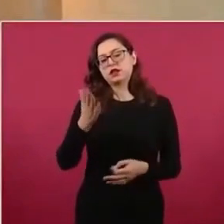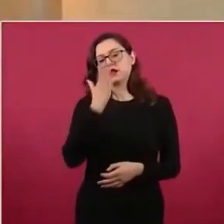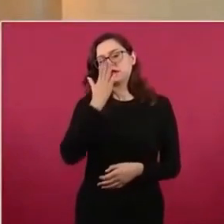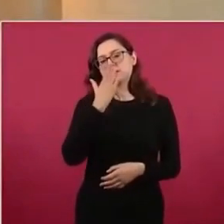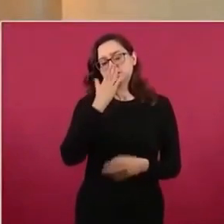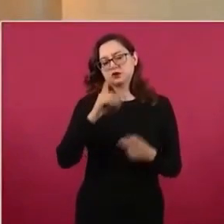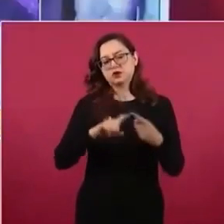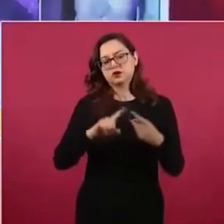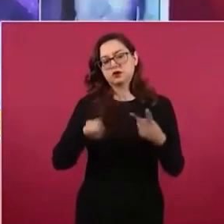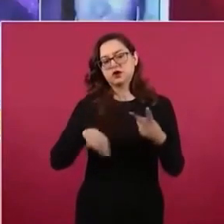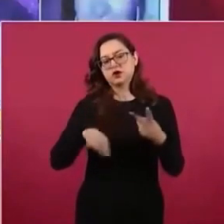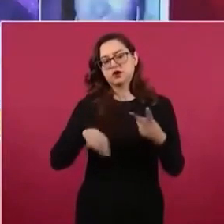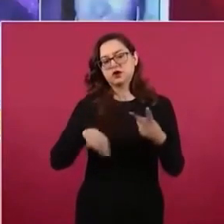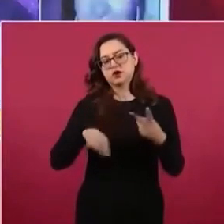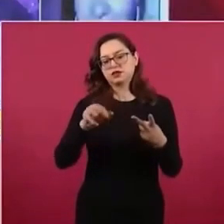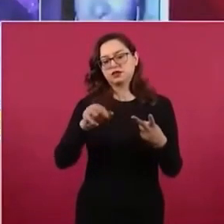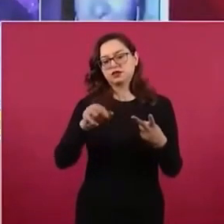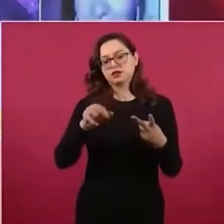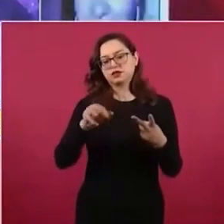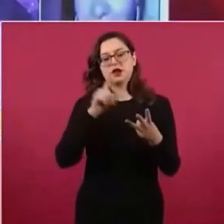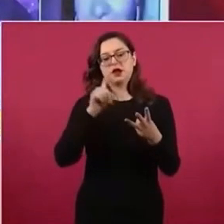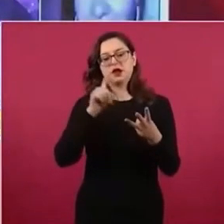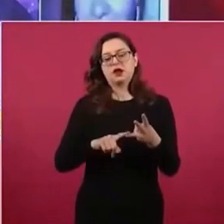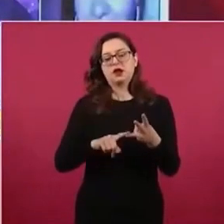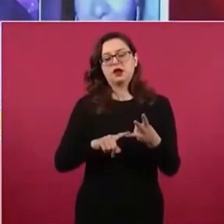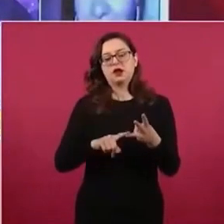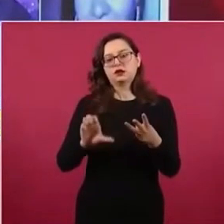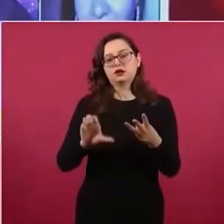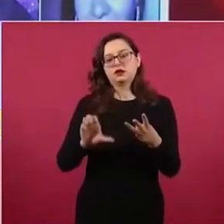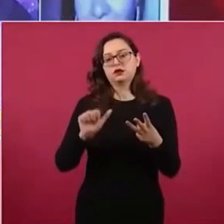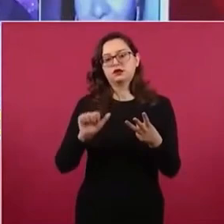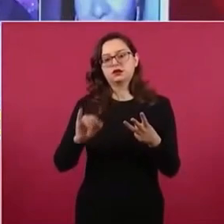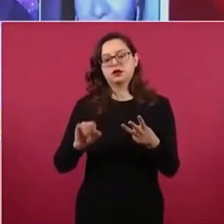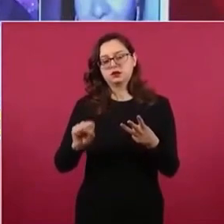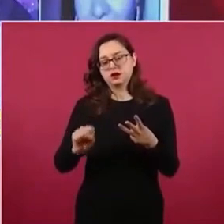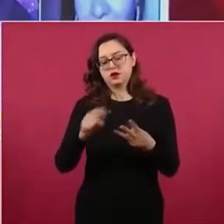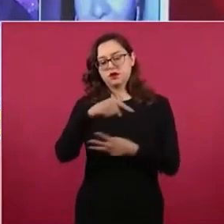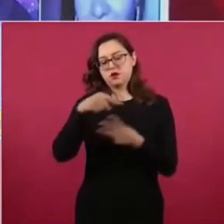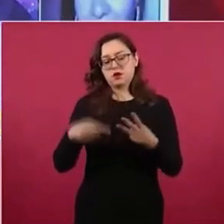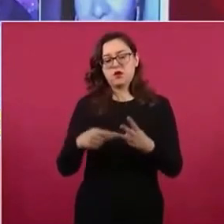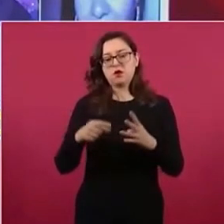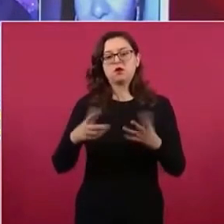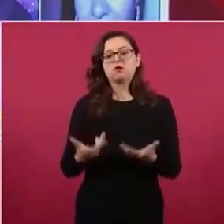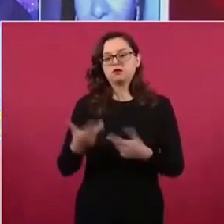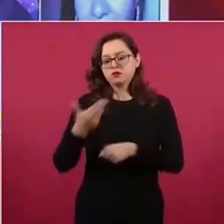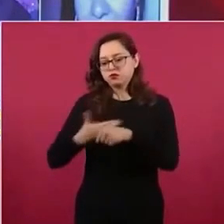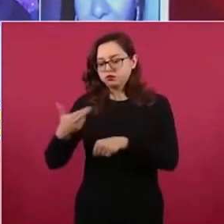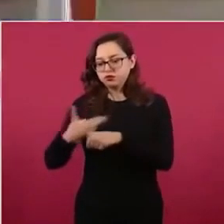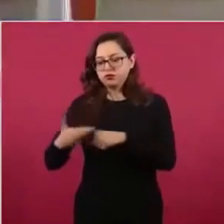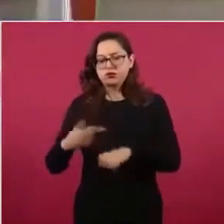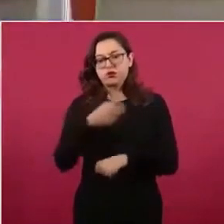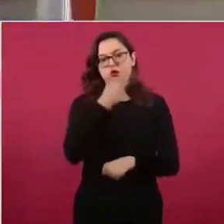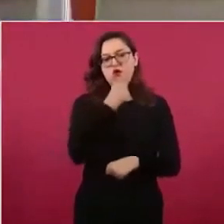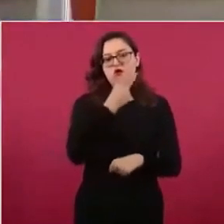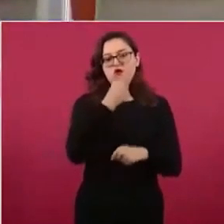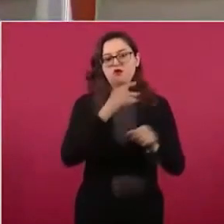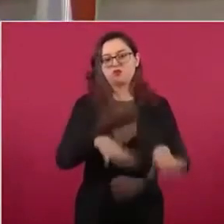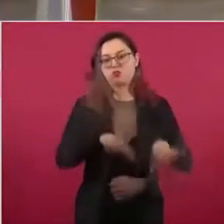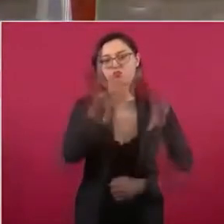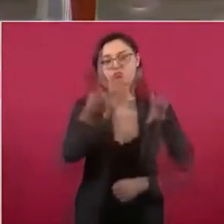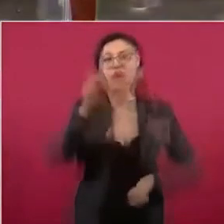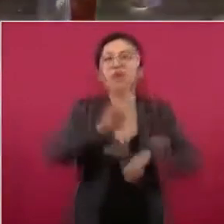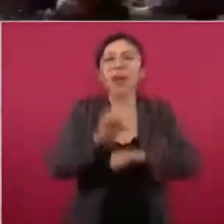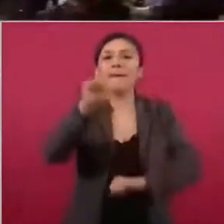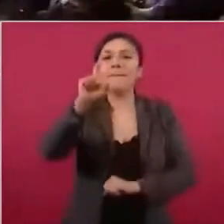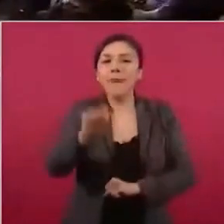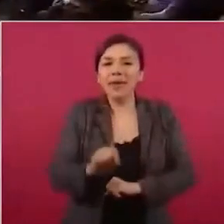violencia, que además con un saldo trágico de letalidad y de violaciones a los derechos humanos. O sea, subsecretario,